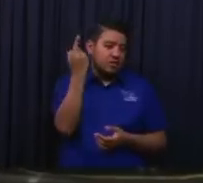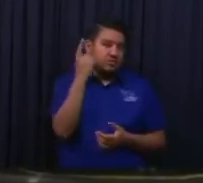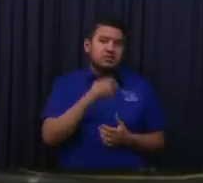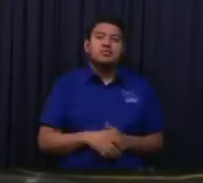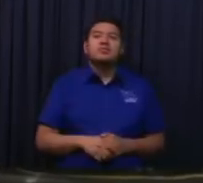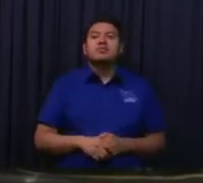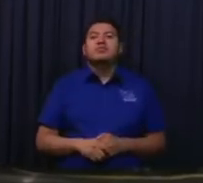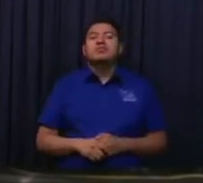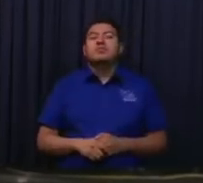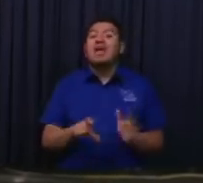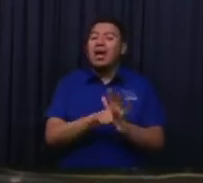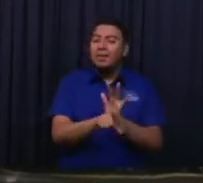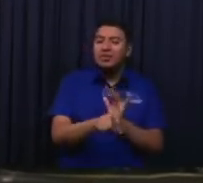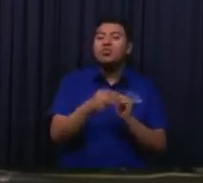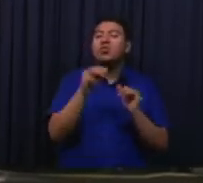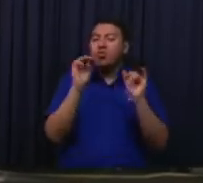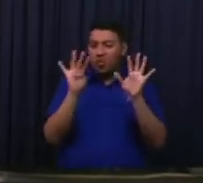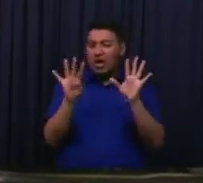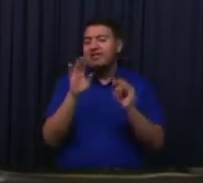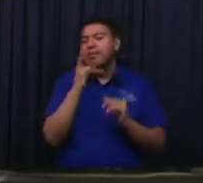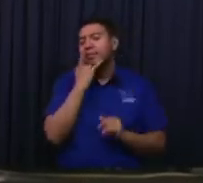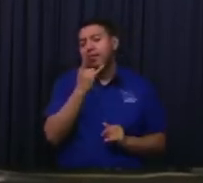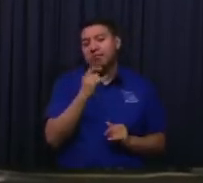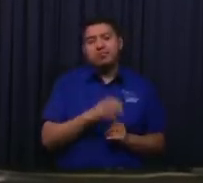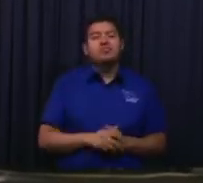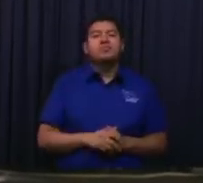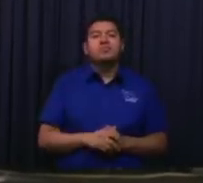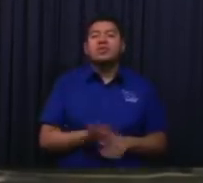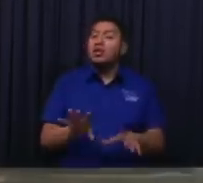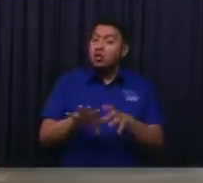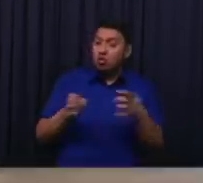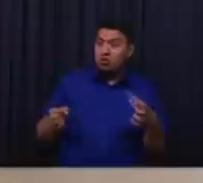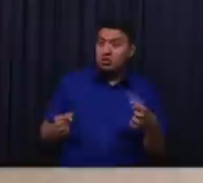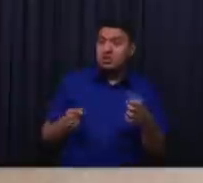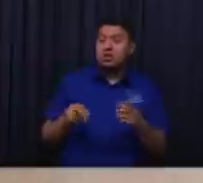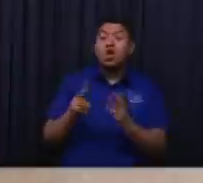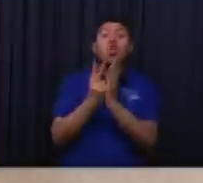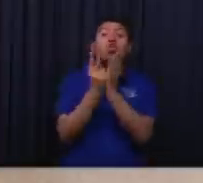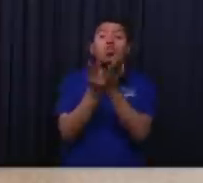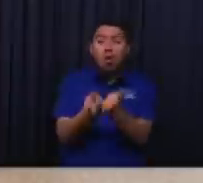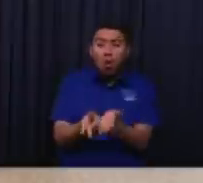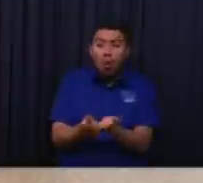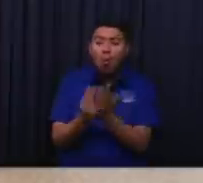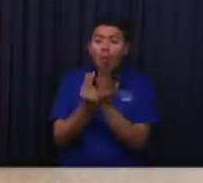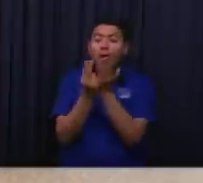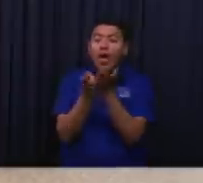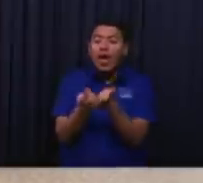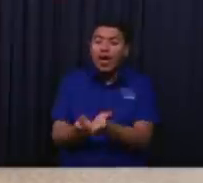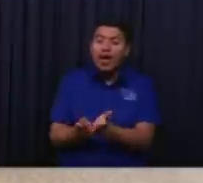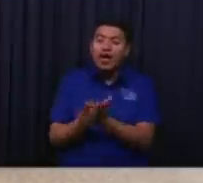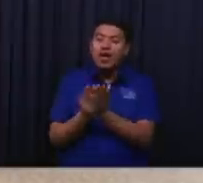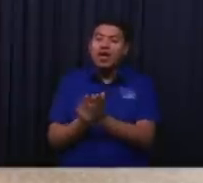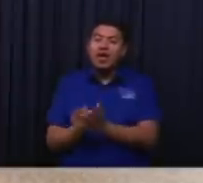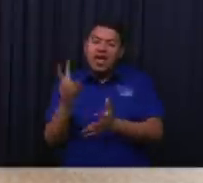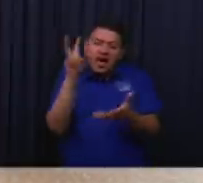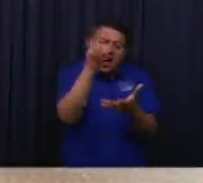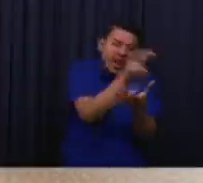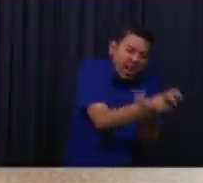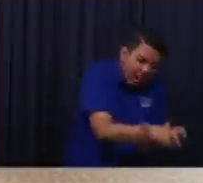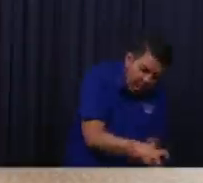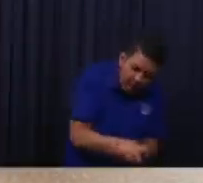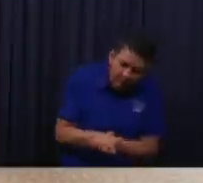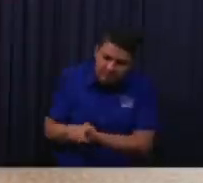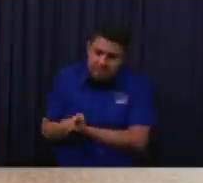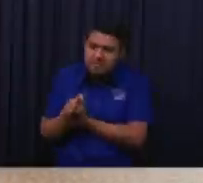perdón, capítulo 9. Entonces Noé comenzó a labrar la tierra y plantó